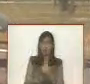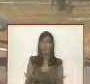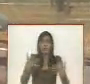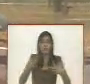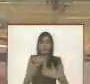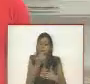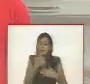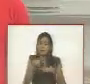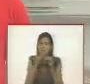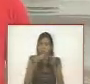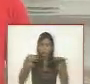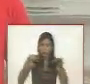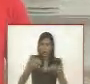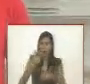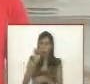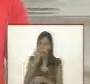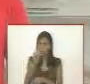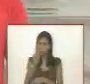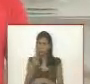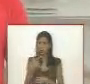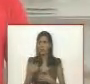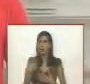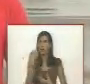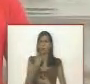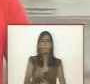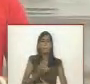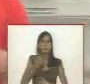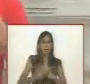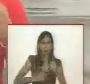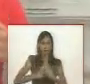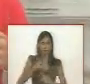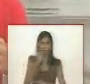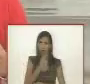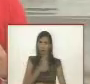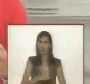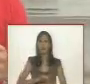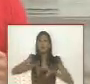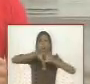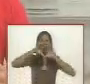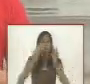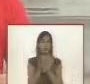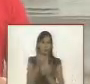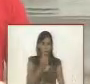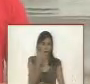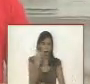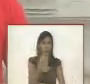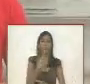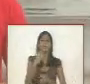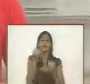el más reciente informe de las Naciones Unidas, Colombia es el principal productor de droga del planeta y la